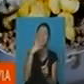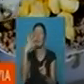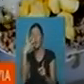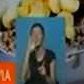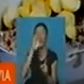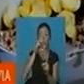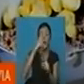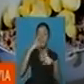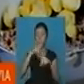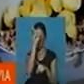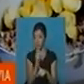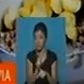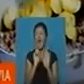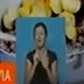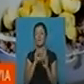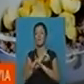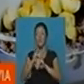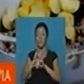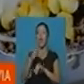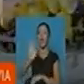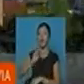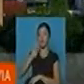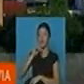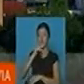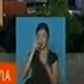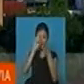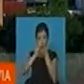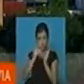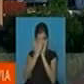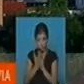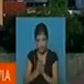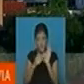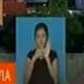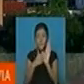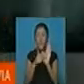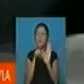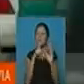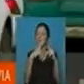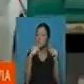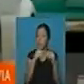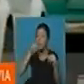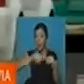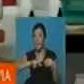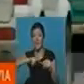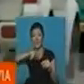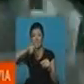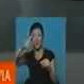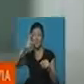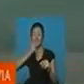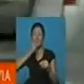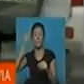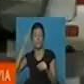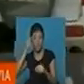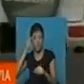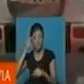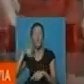$3.124 según mediciones de 2014. Sin embargo, esa cifra es el triple comparada con el ingreso per